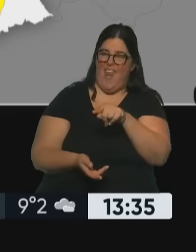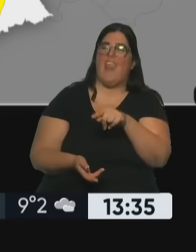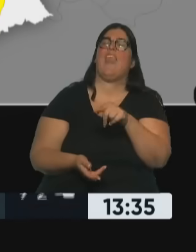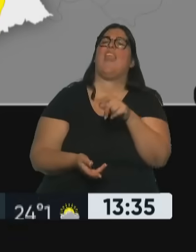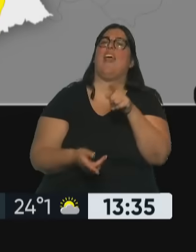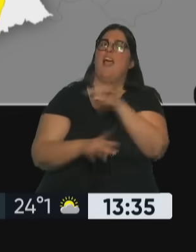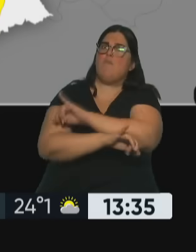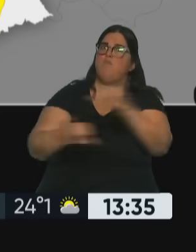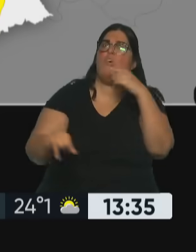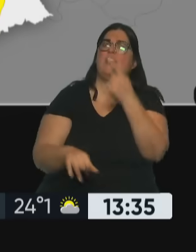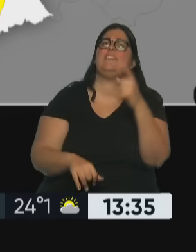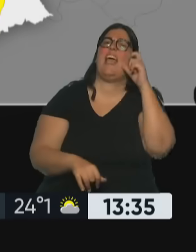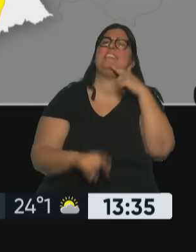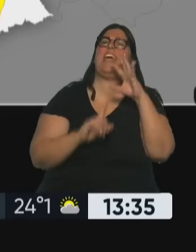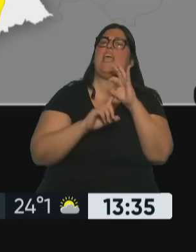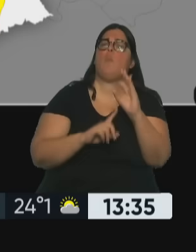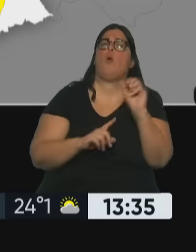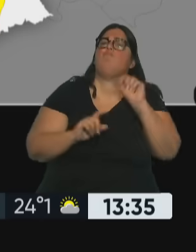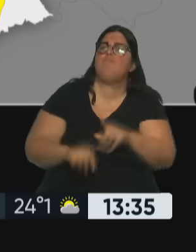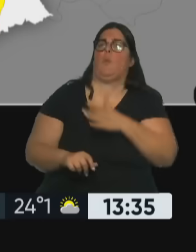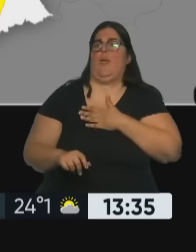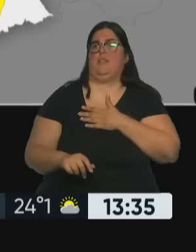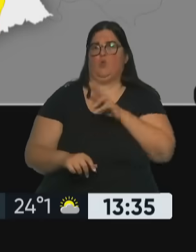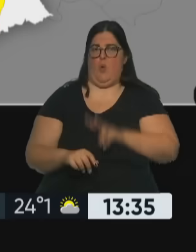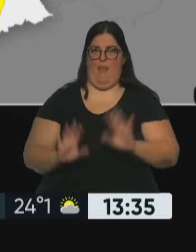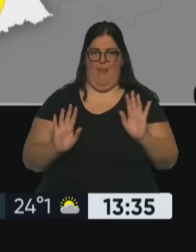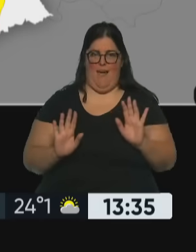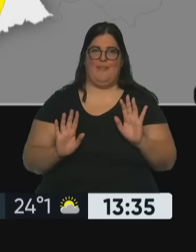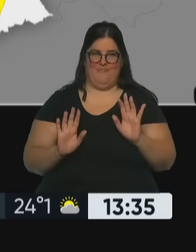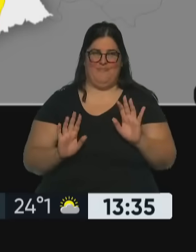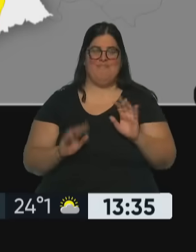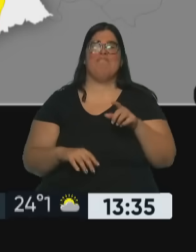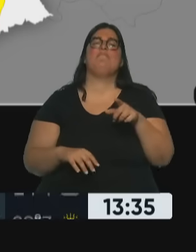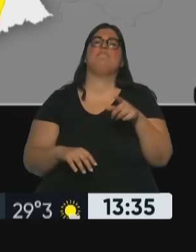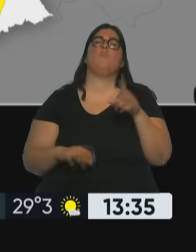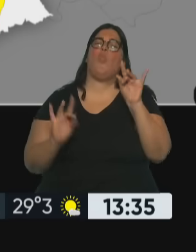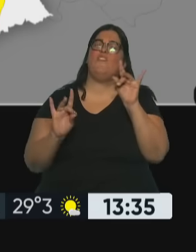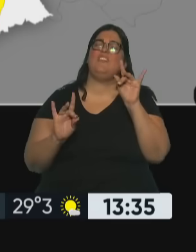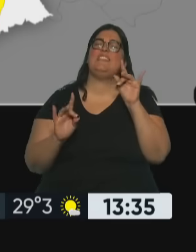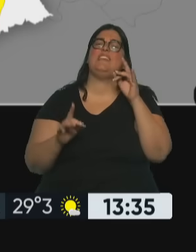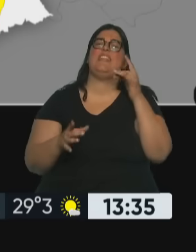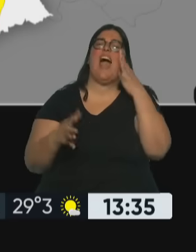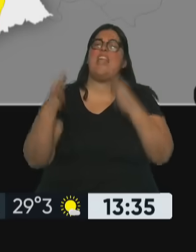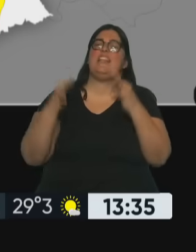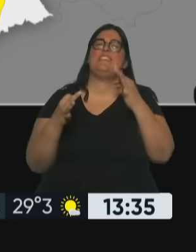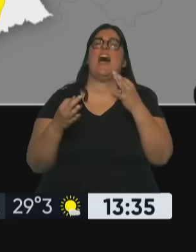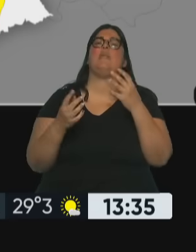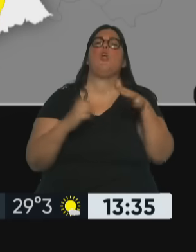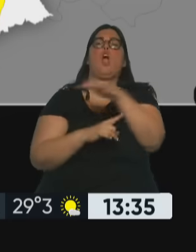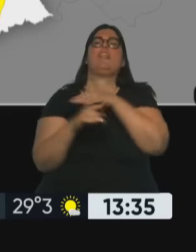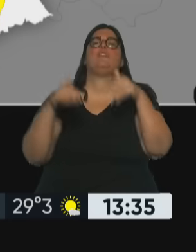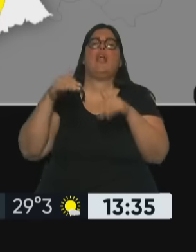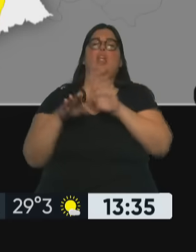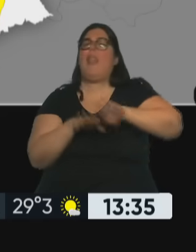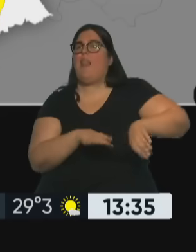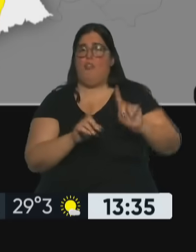es Venezuela, ¿no? Entonces, me parece que en este contexto es difícil no analizarlo en un contexto electoral, cuando sabemos, y sobre todo quizás Estados Unidos siempre es el